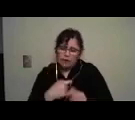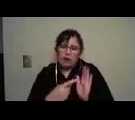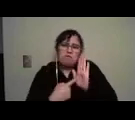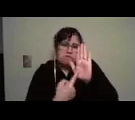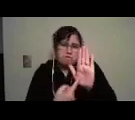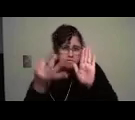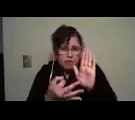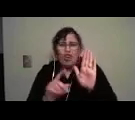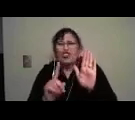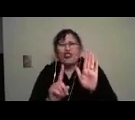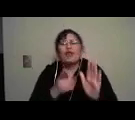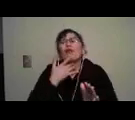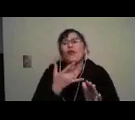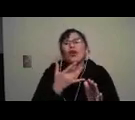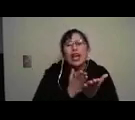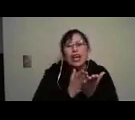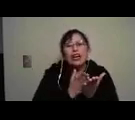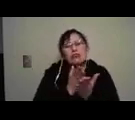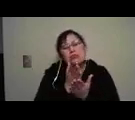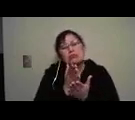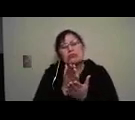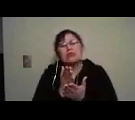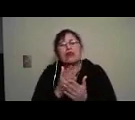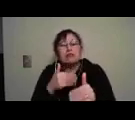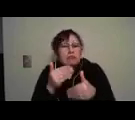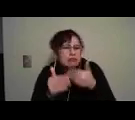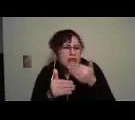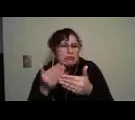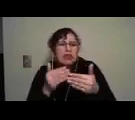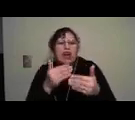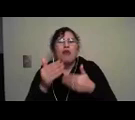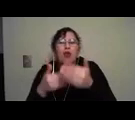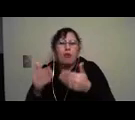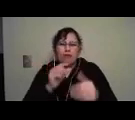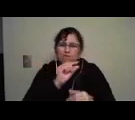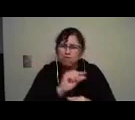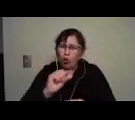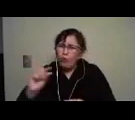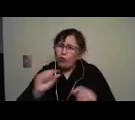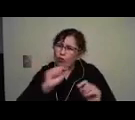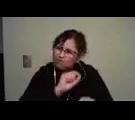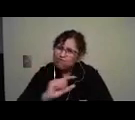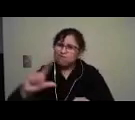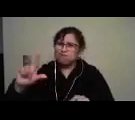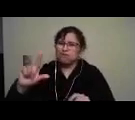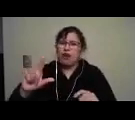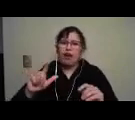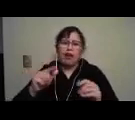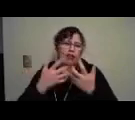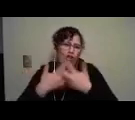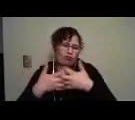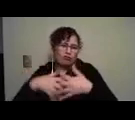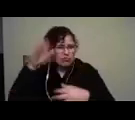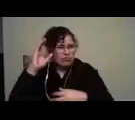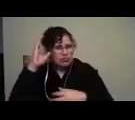términos funcionales, ¿cierto? O de rutina, ya, pero que eh, significa el envejecimiento, que el